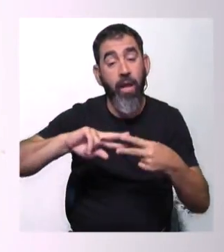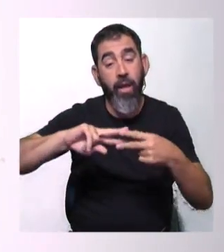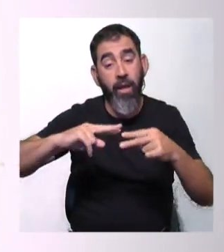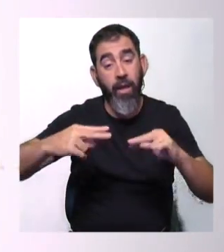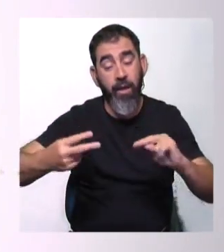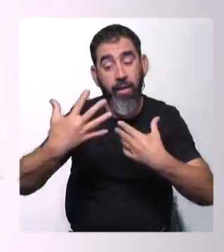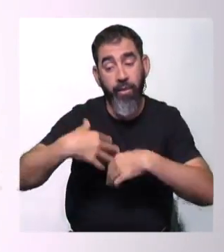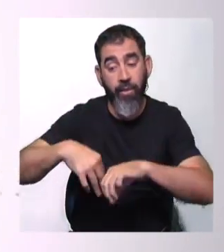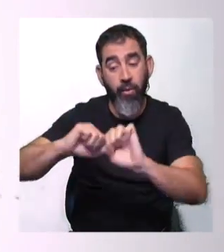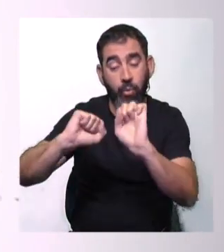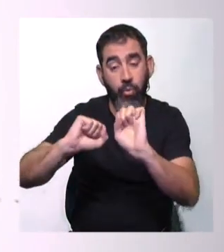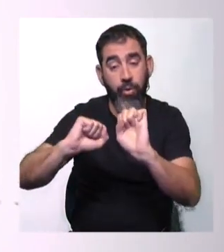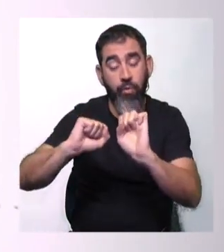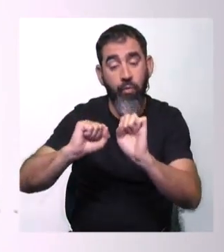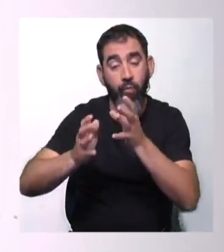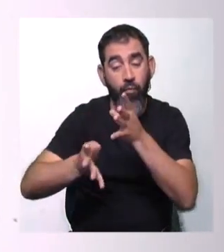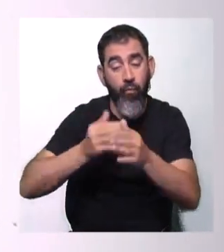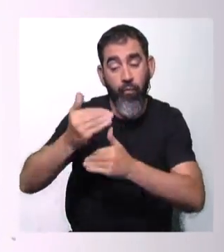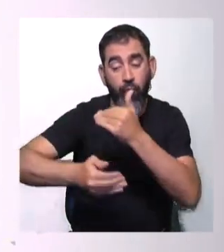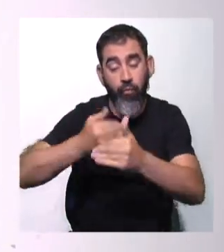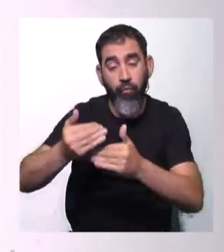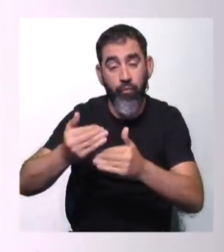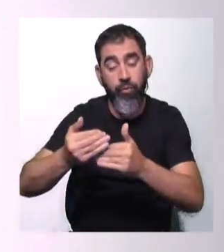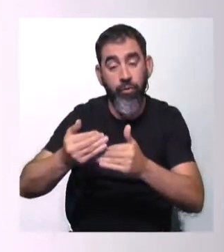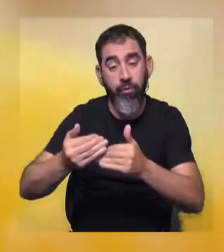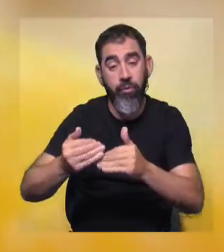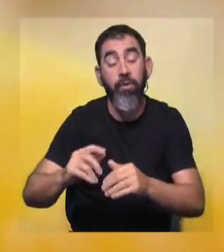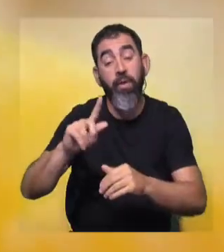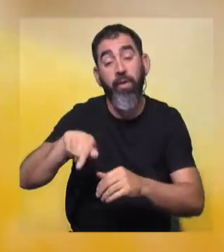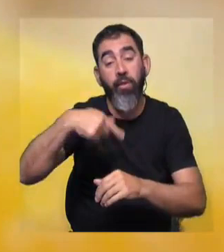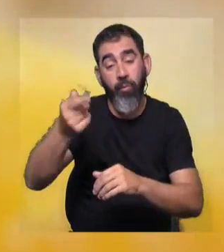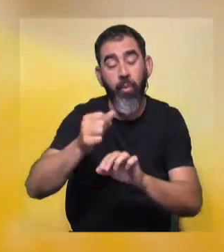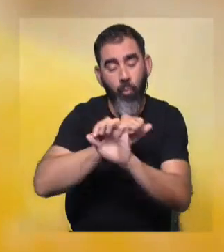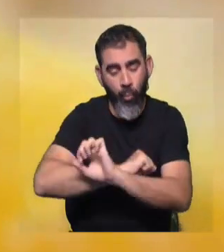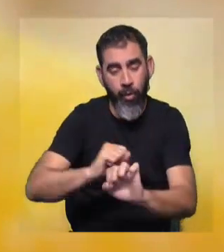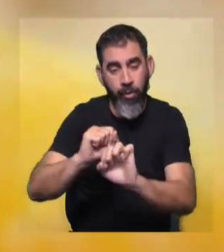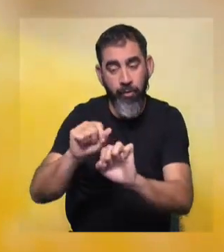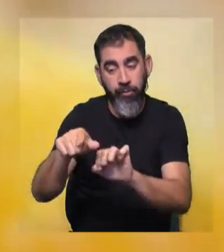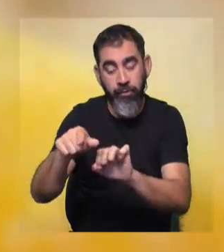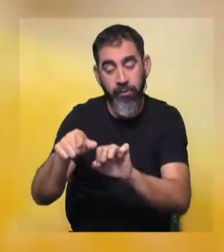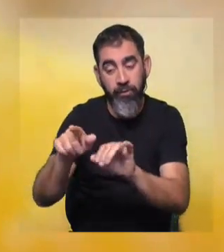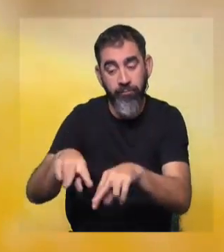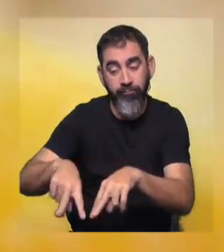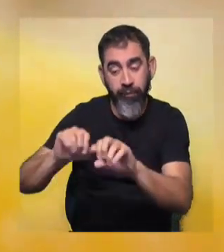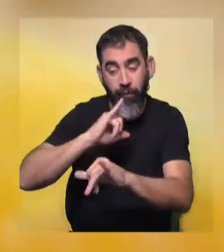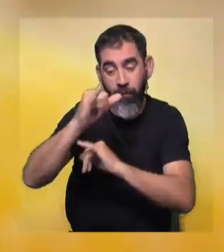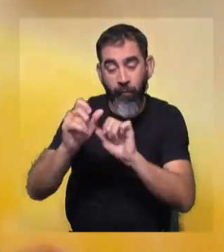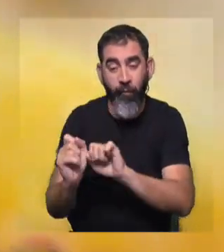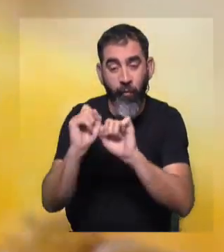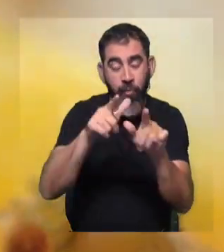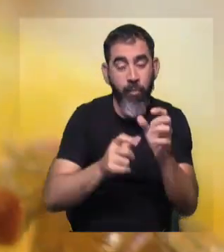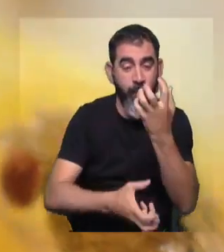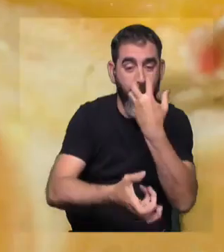han descubierto su función en Drosophila melanogaster y luego se ha podido transferir esa información a